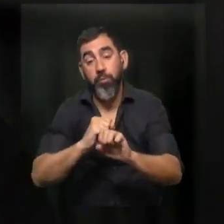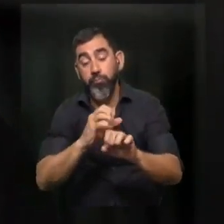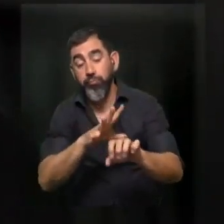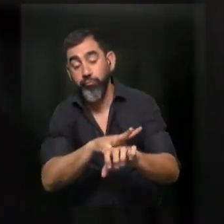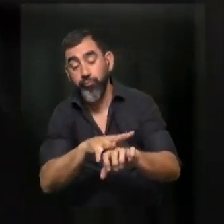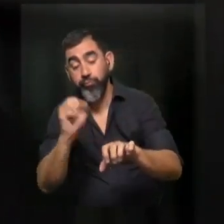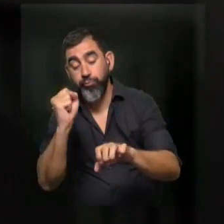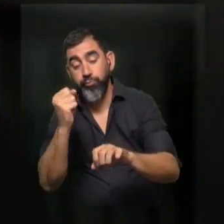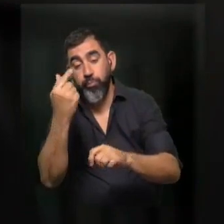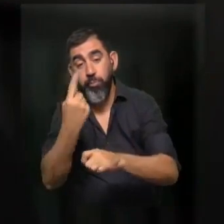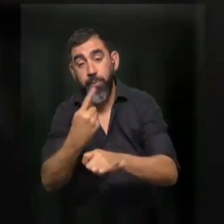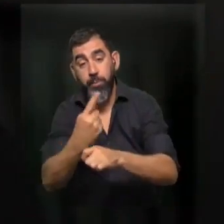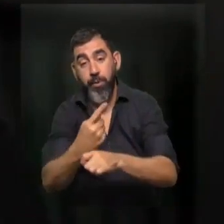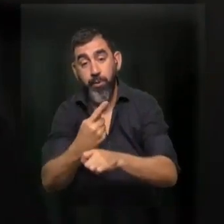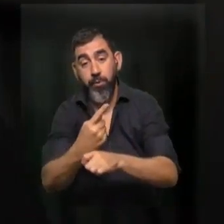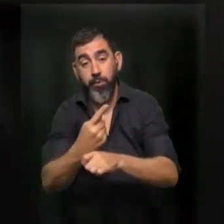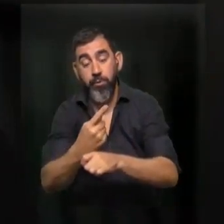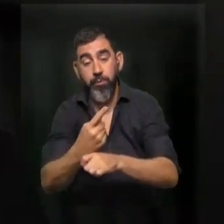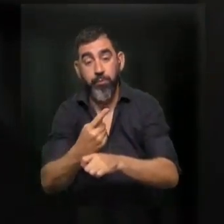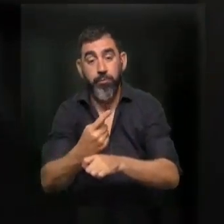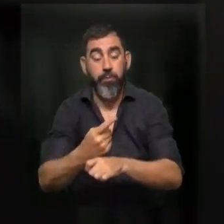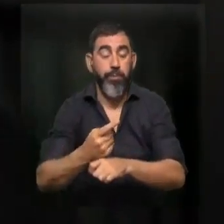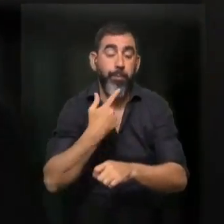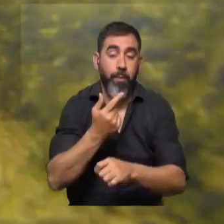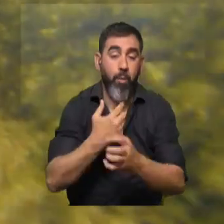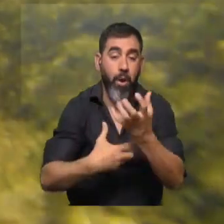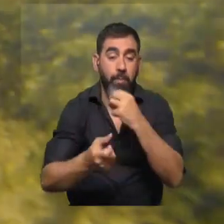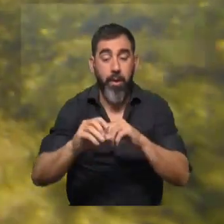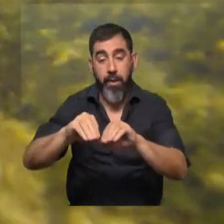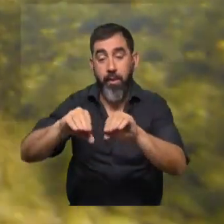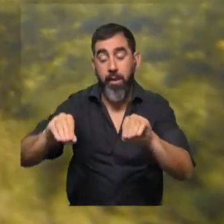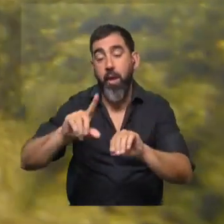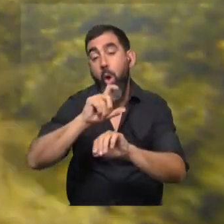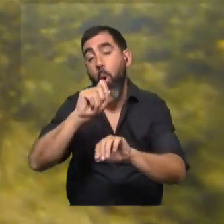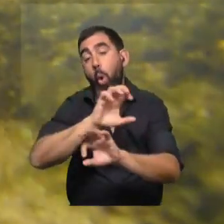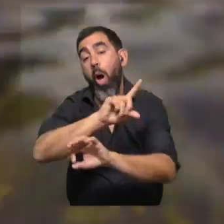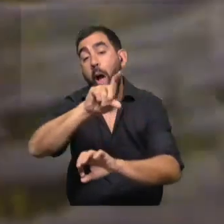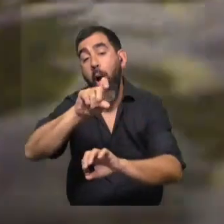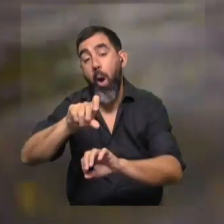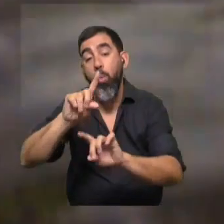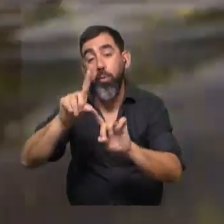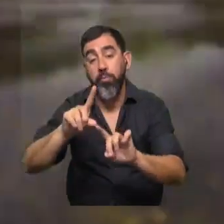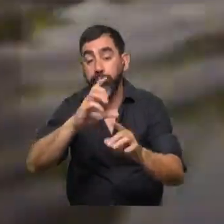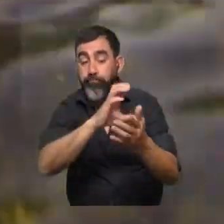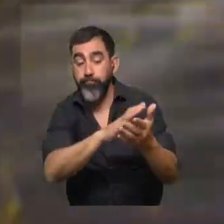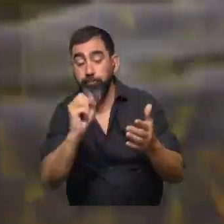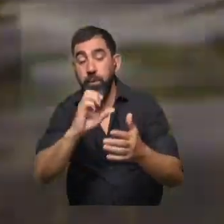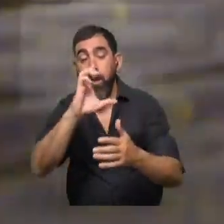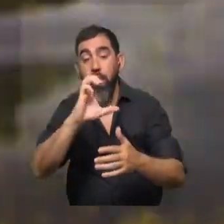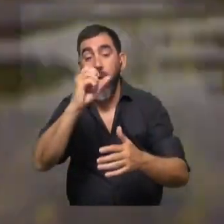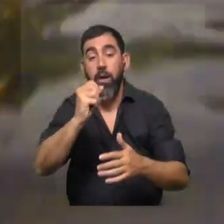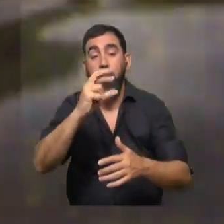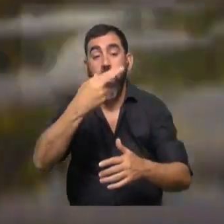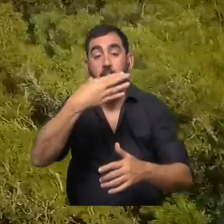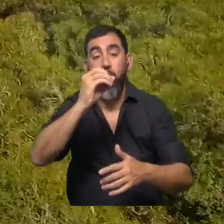a estos productores primarios, son los herbívoros típicamente, ya sean terrestres o acuáticos, a la vez asimilan ese carbono que fue fijado desde